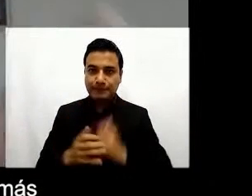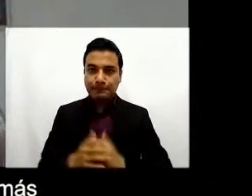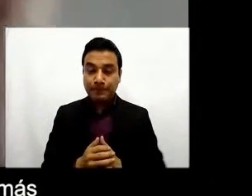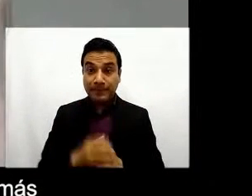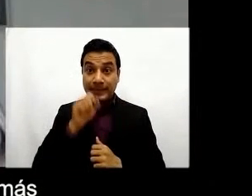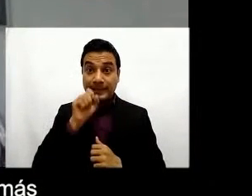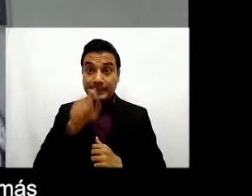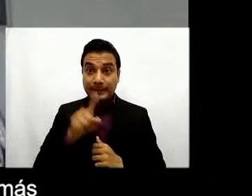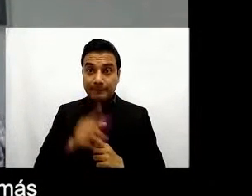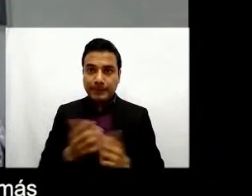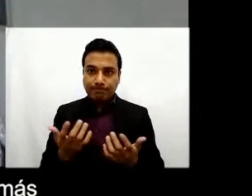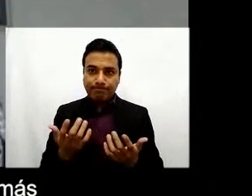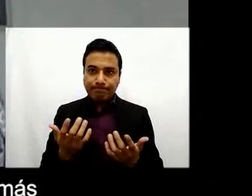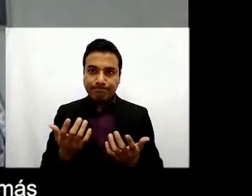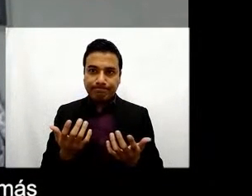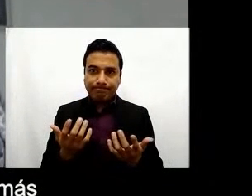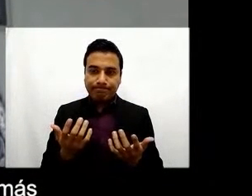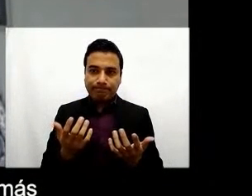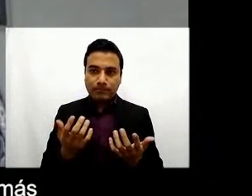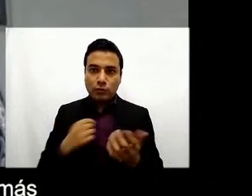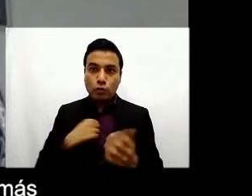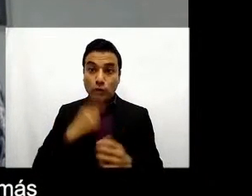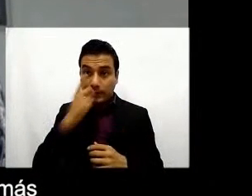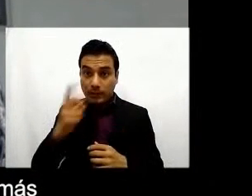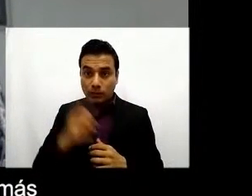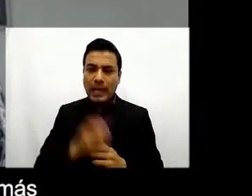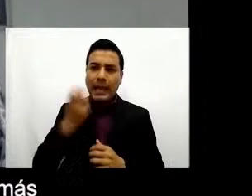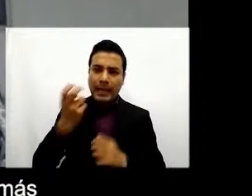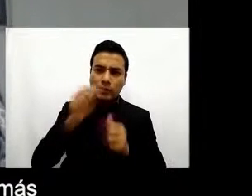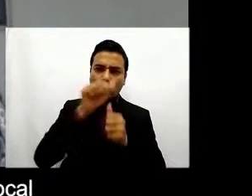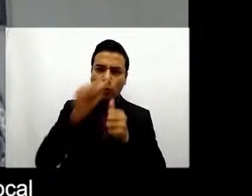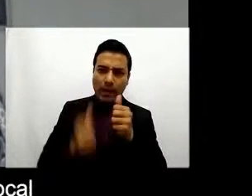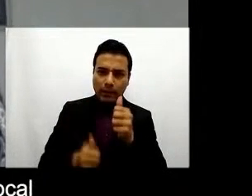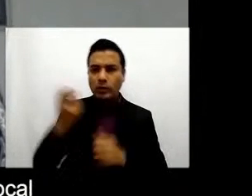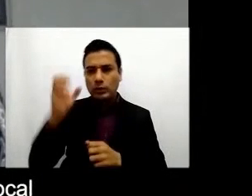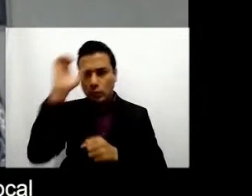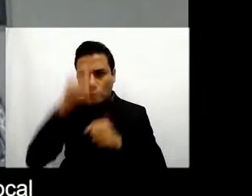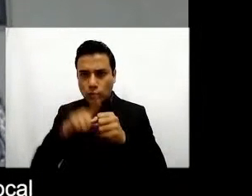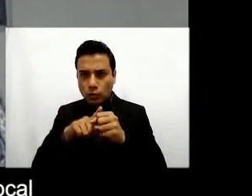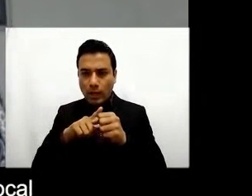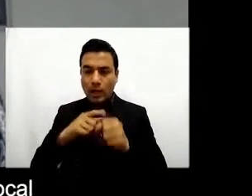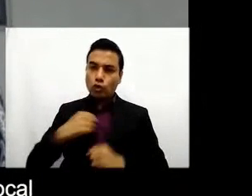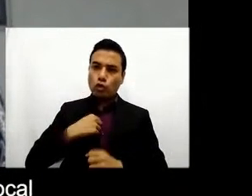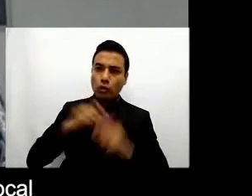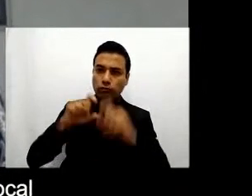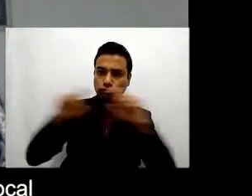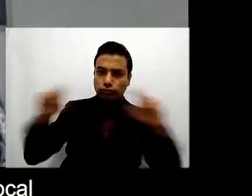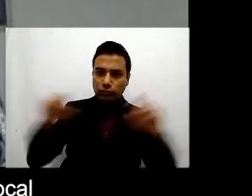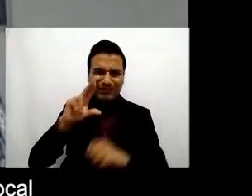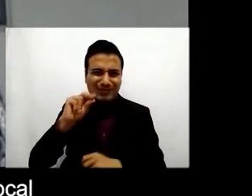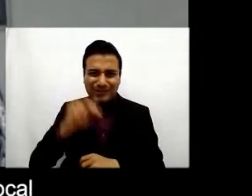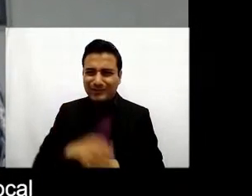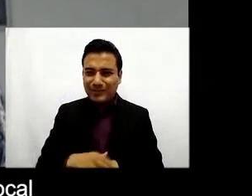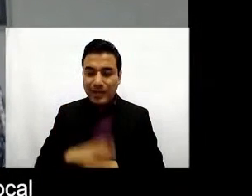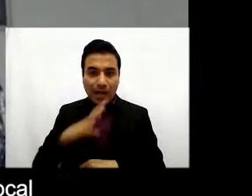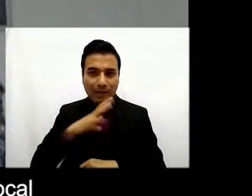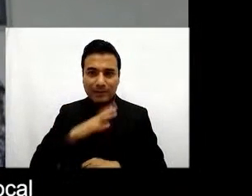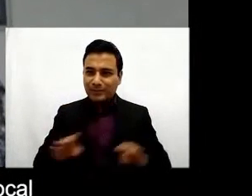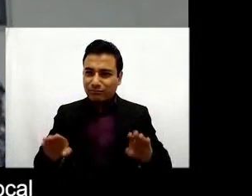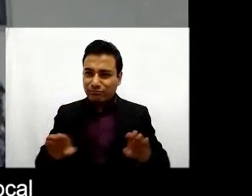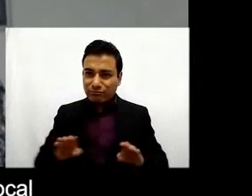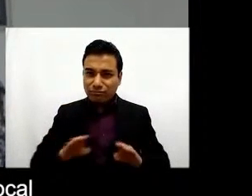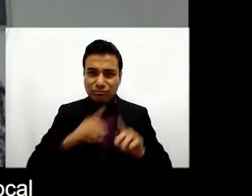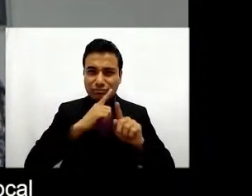bueno, esto es arte y esta es cultura, más bien pues, las cosas son tan diversas, tan variadas, que nada más se pueden entender desde lo local